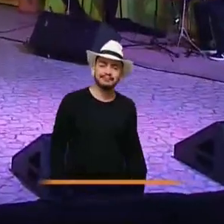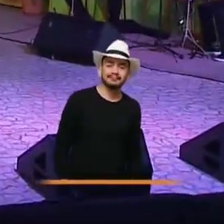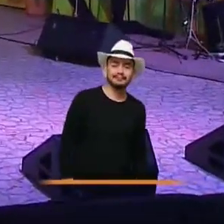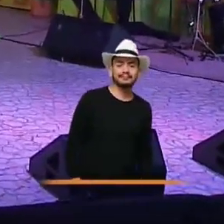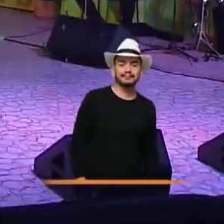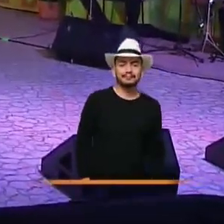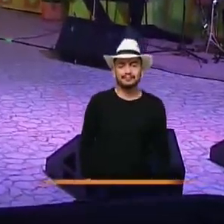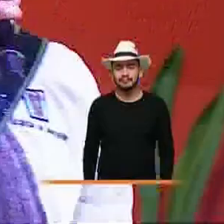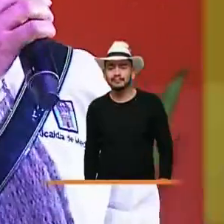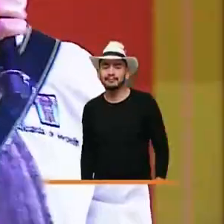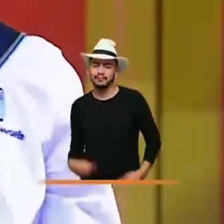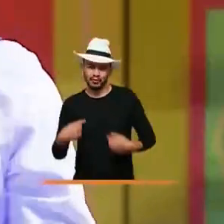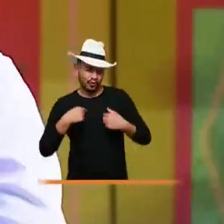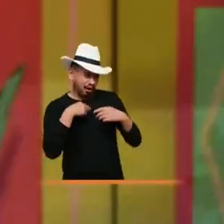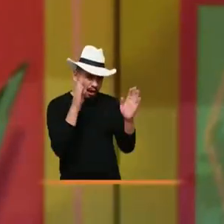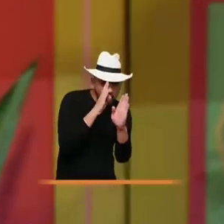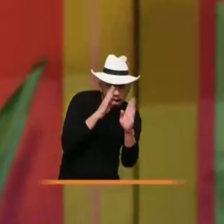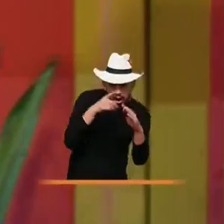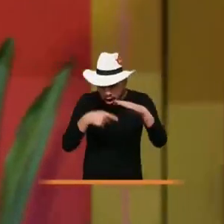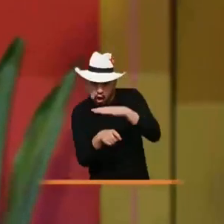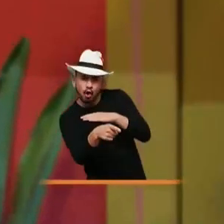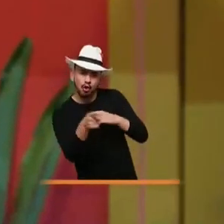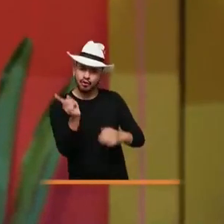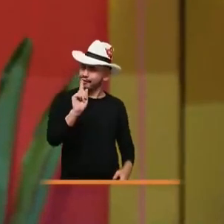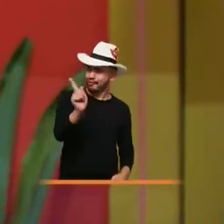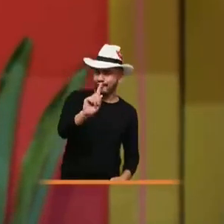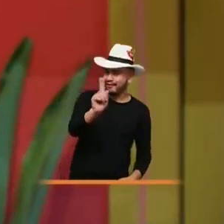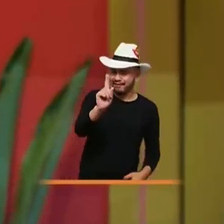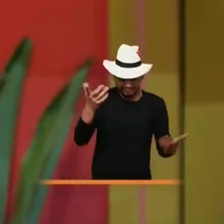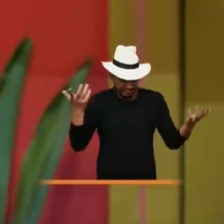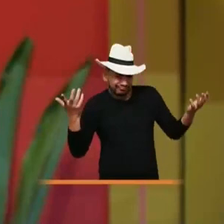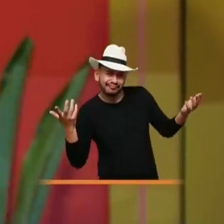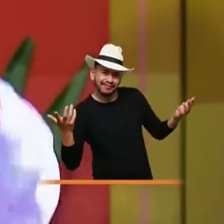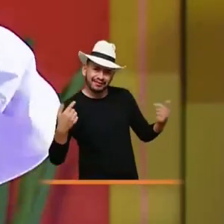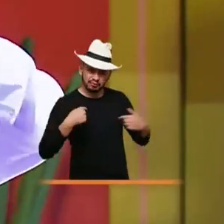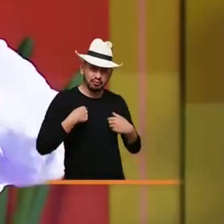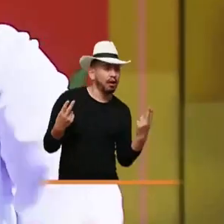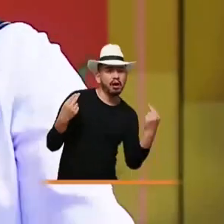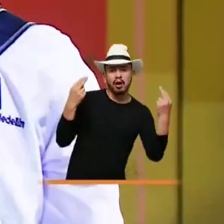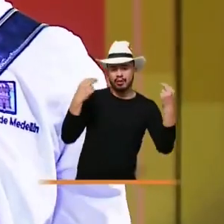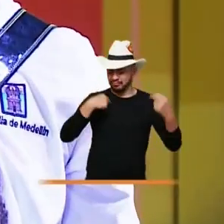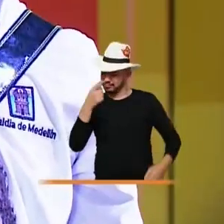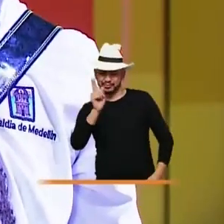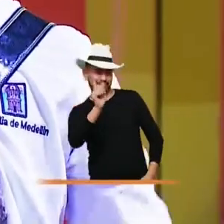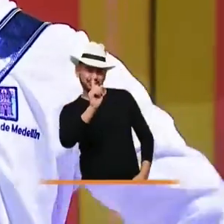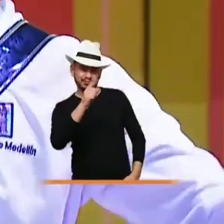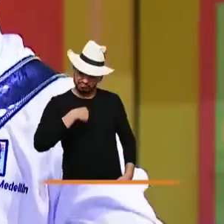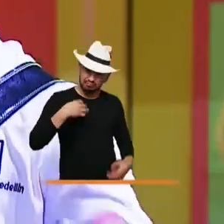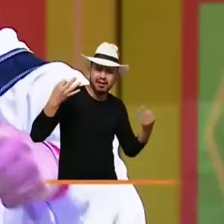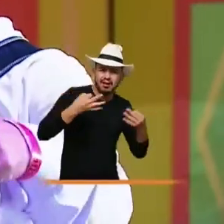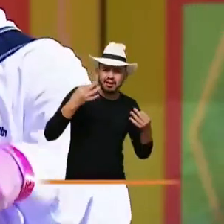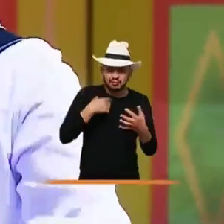me voy a esconder aunque no parezcan los casos pueden granadino